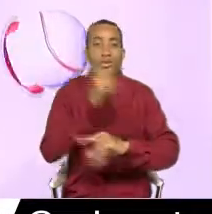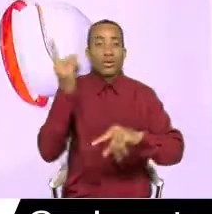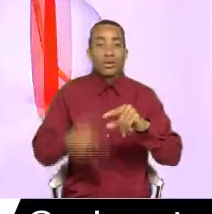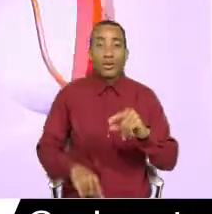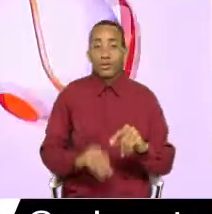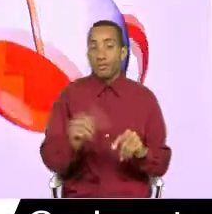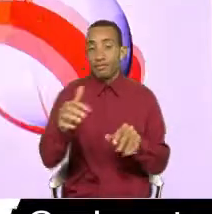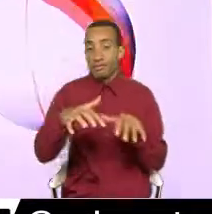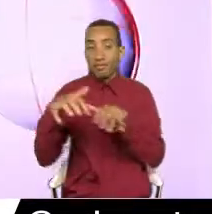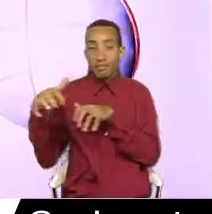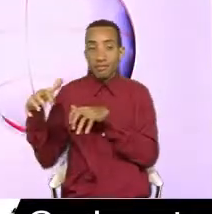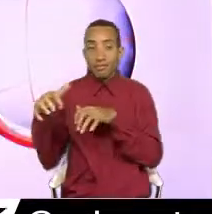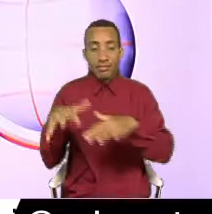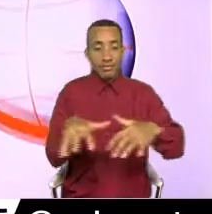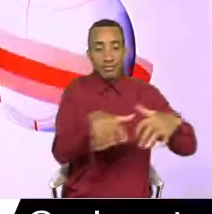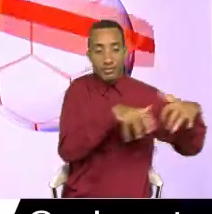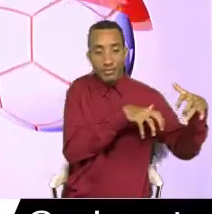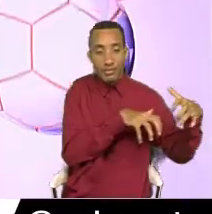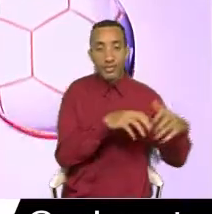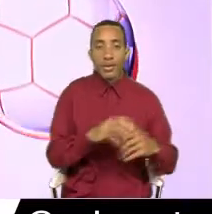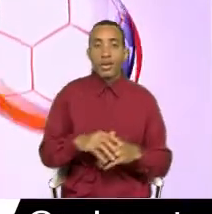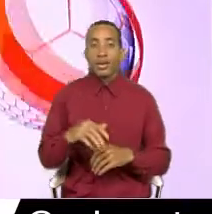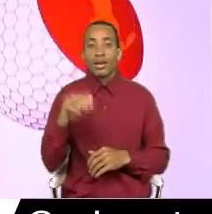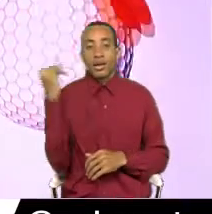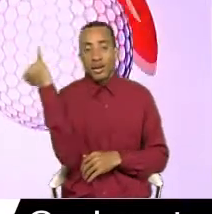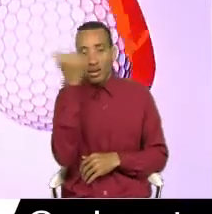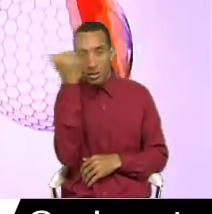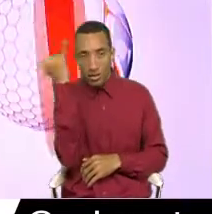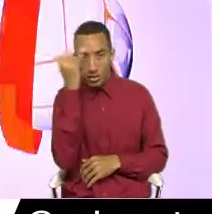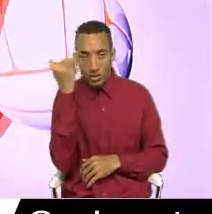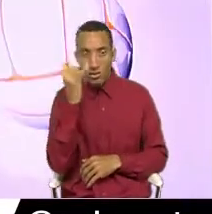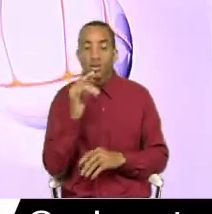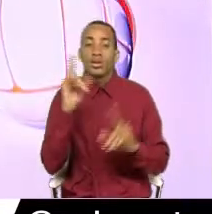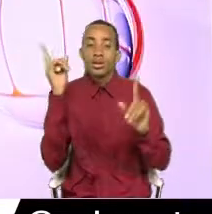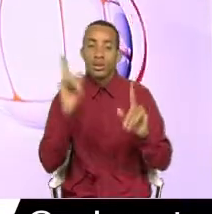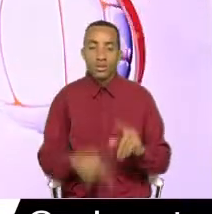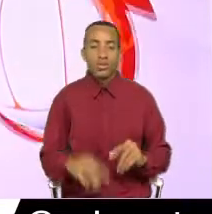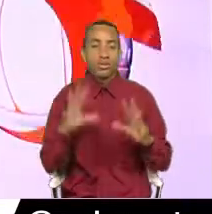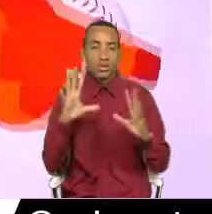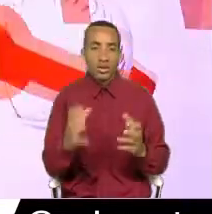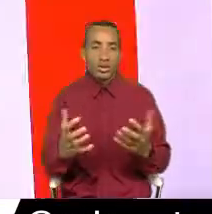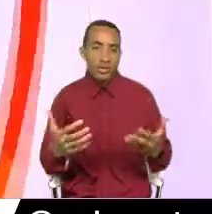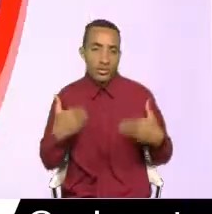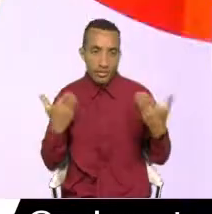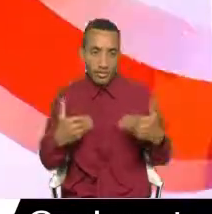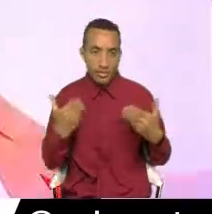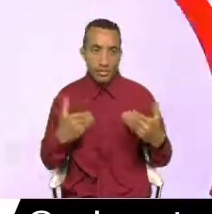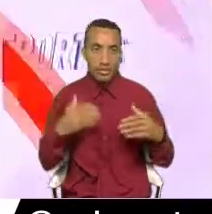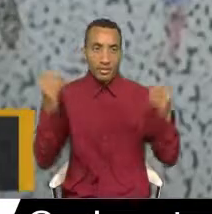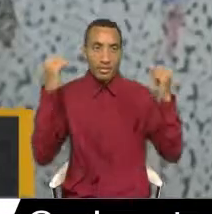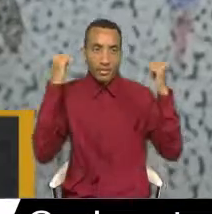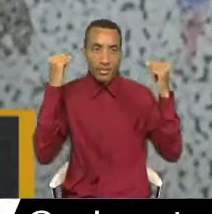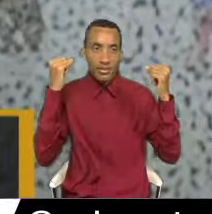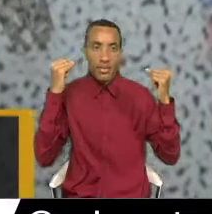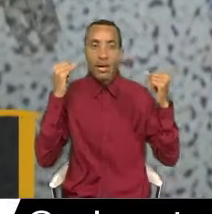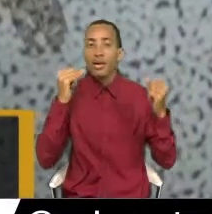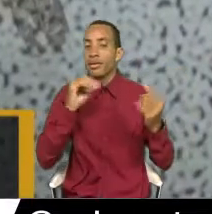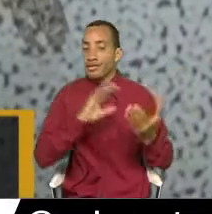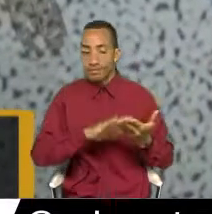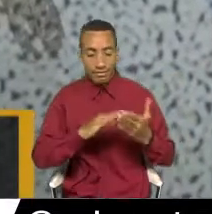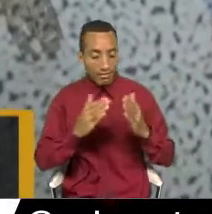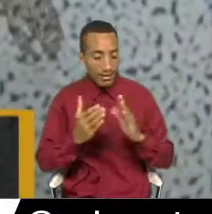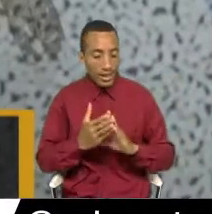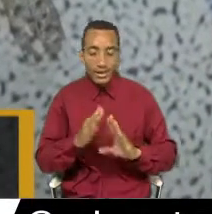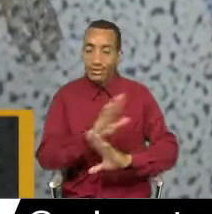Hinchas albiazules también se unen a este propósito de vivir el fútbol con mucha alegría, pero en paz. Hacemos la invitación a toda la